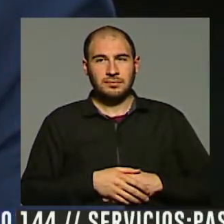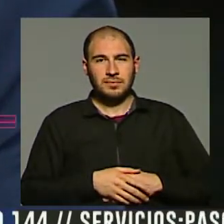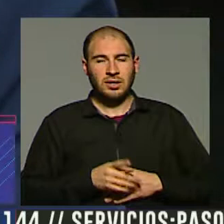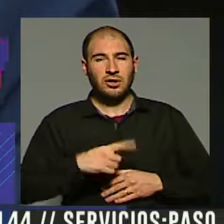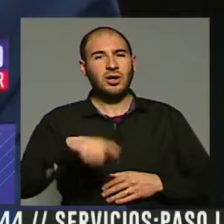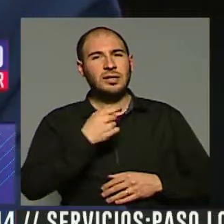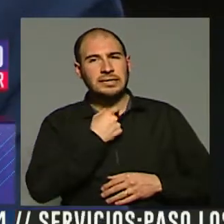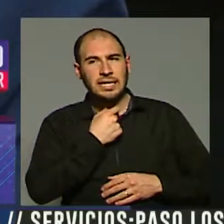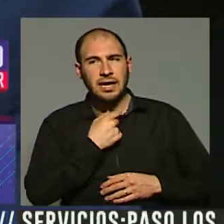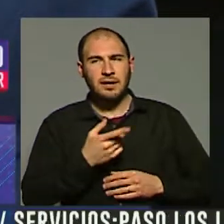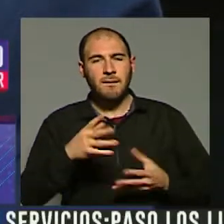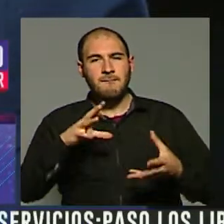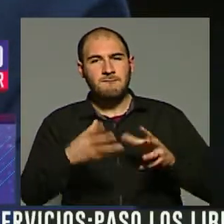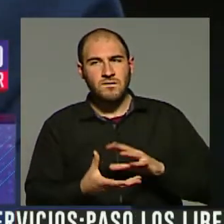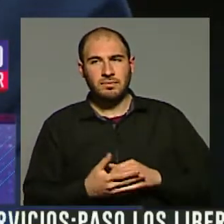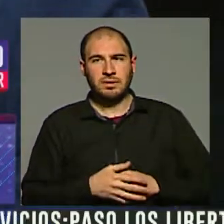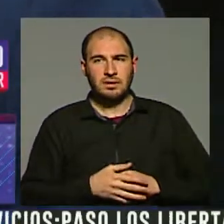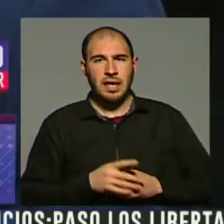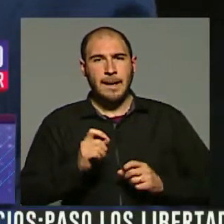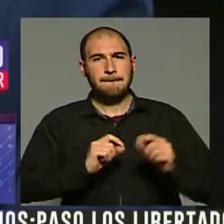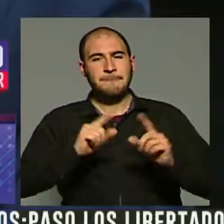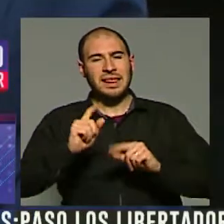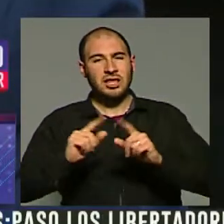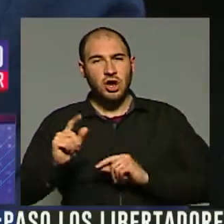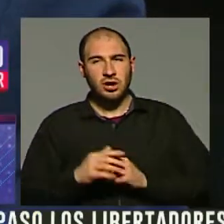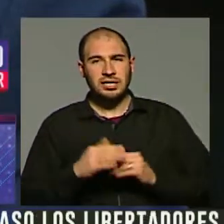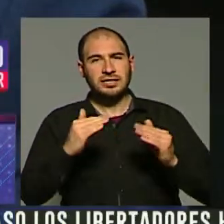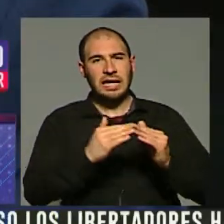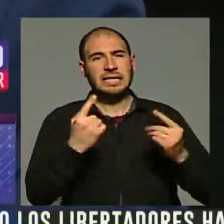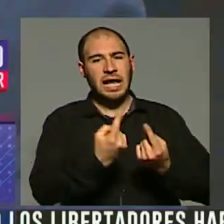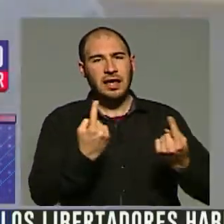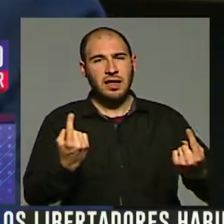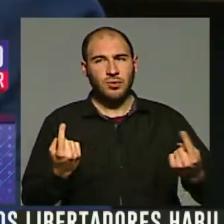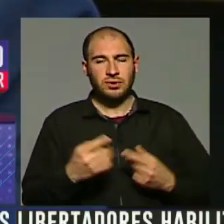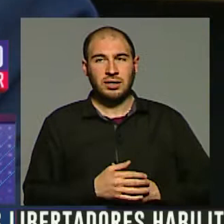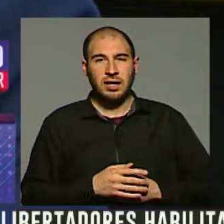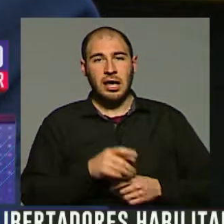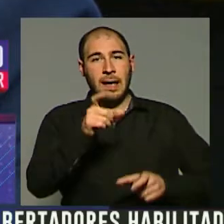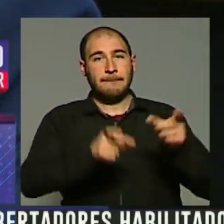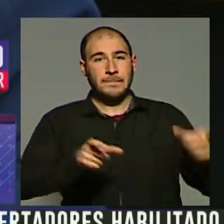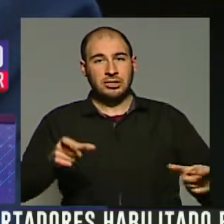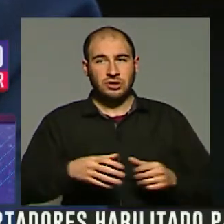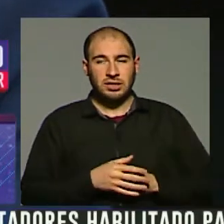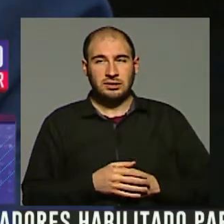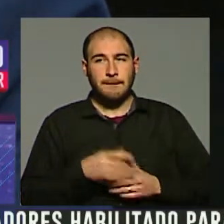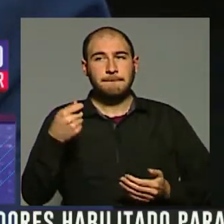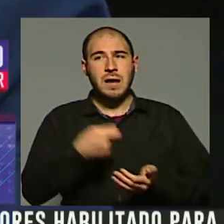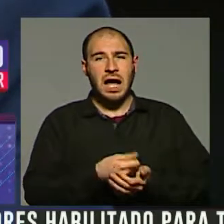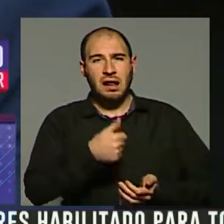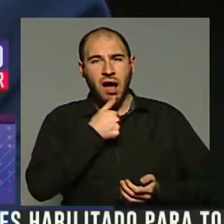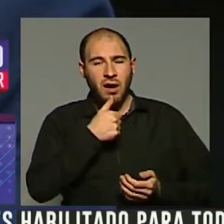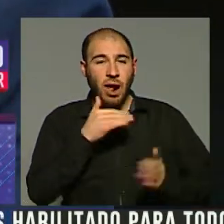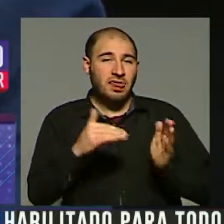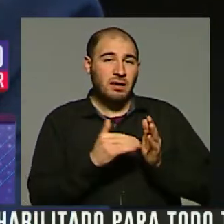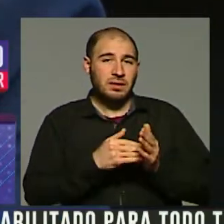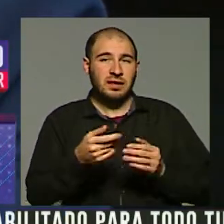Queremos ir hacia un sistema de medidor casa por casa y que las personas paguen el agua